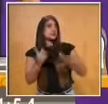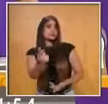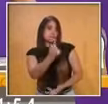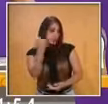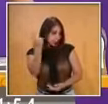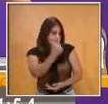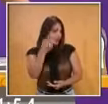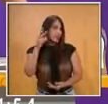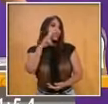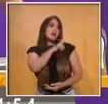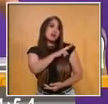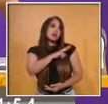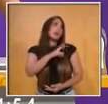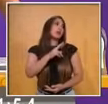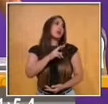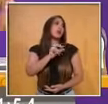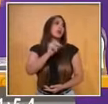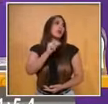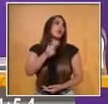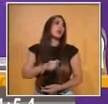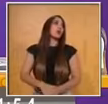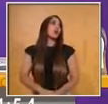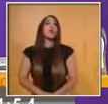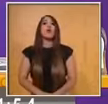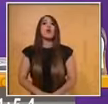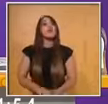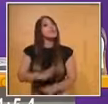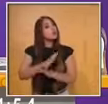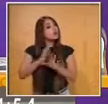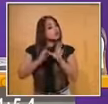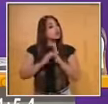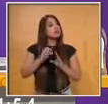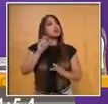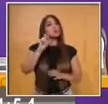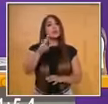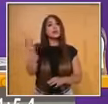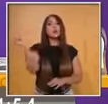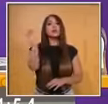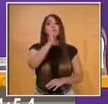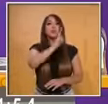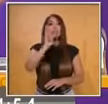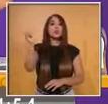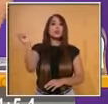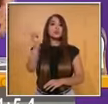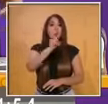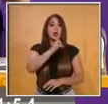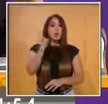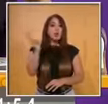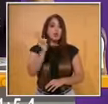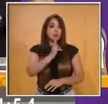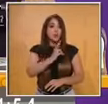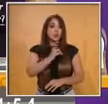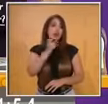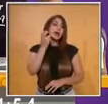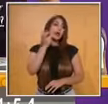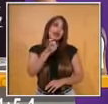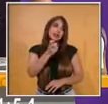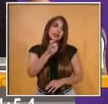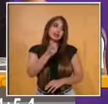aquí en el estudio tenemos un poco de viento, un poco de aire por el clima, y eso provoca